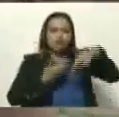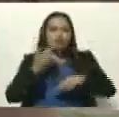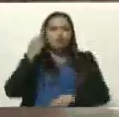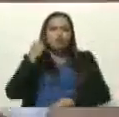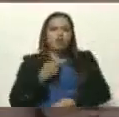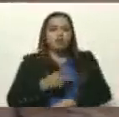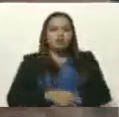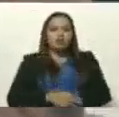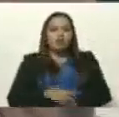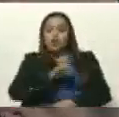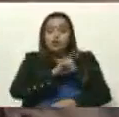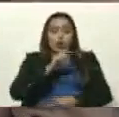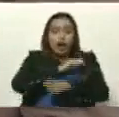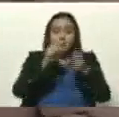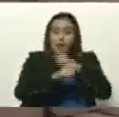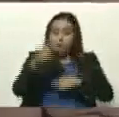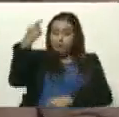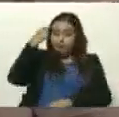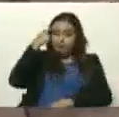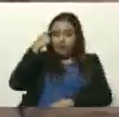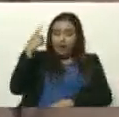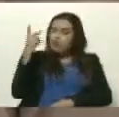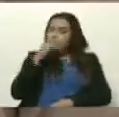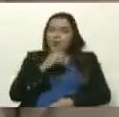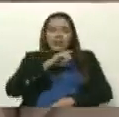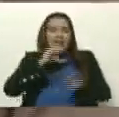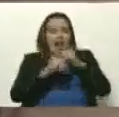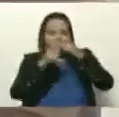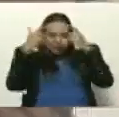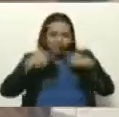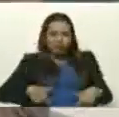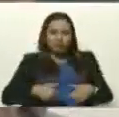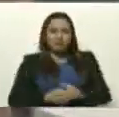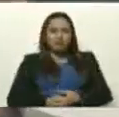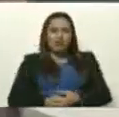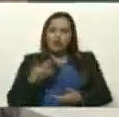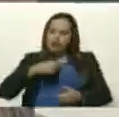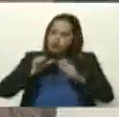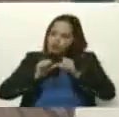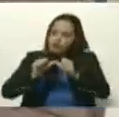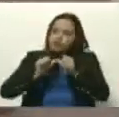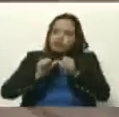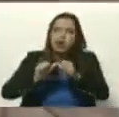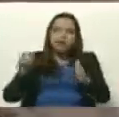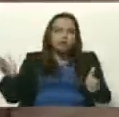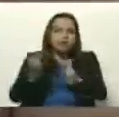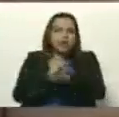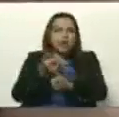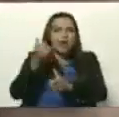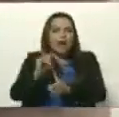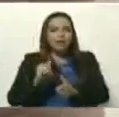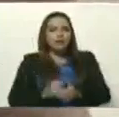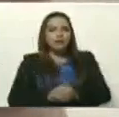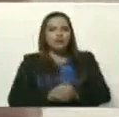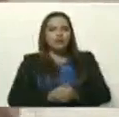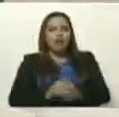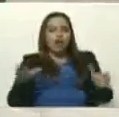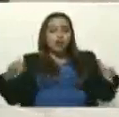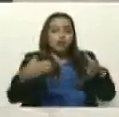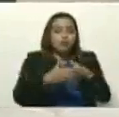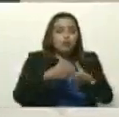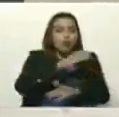aquí no vamos a hacer posible esos por eso es mi lucha permanente en lograr tener un ente de cultura robusto